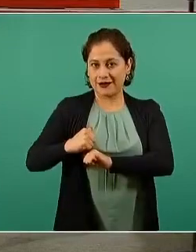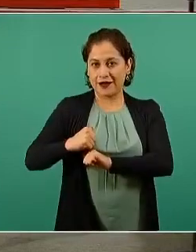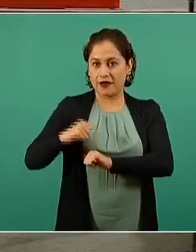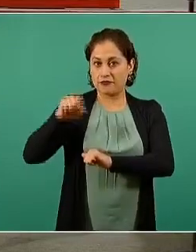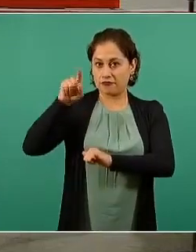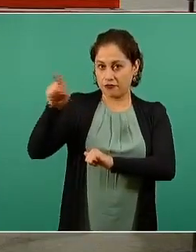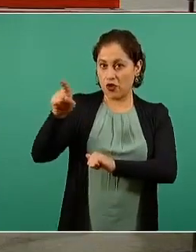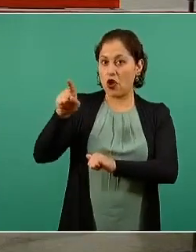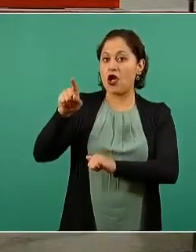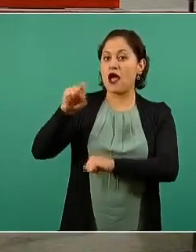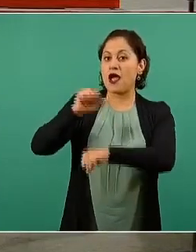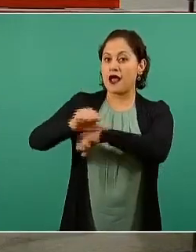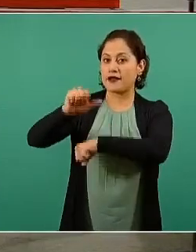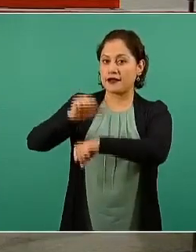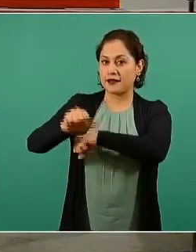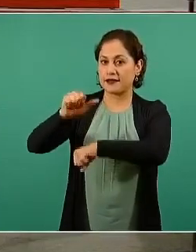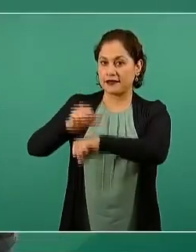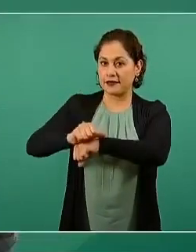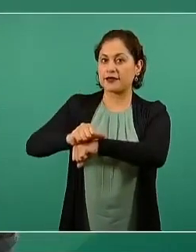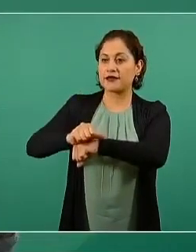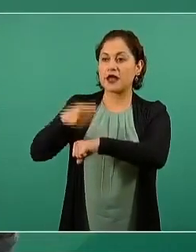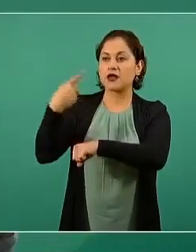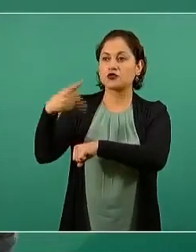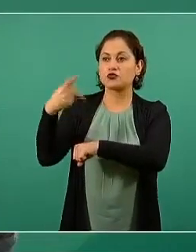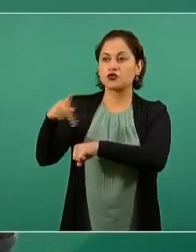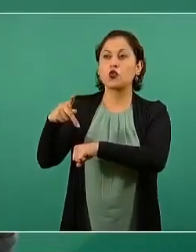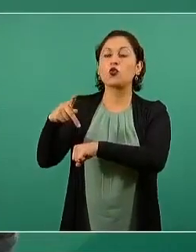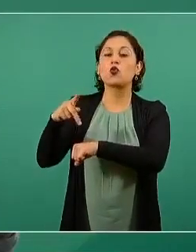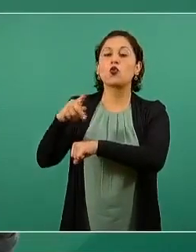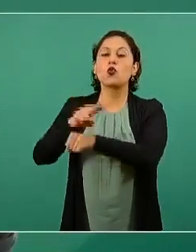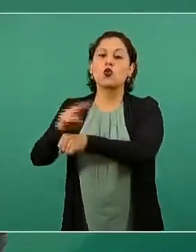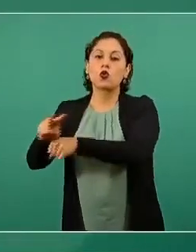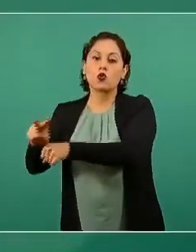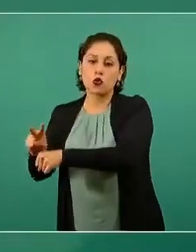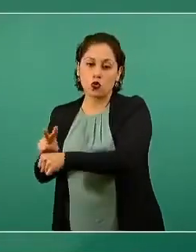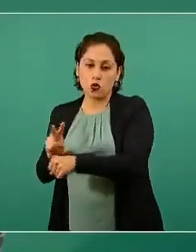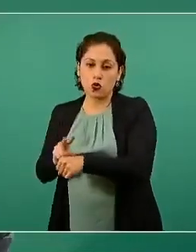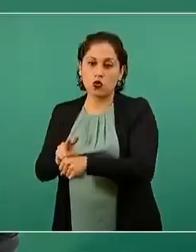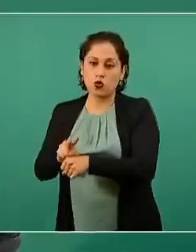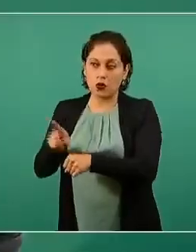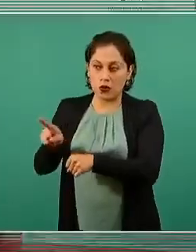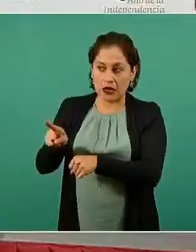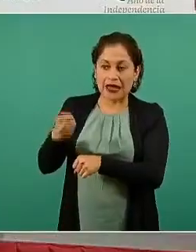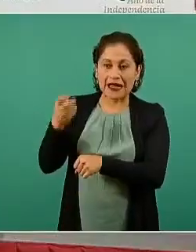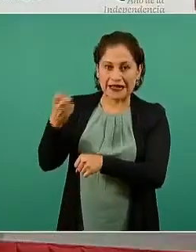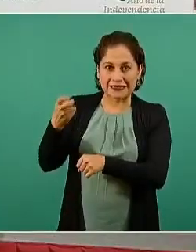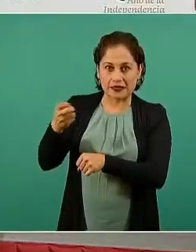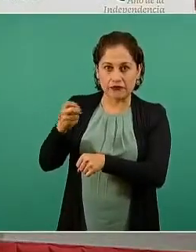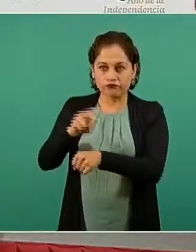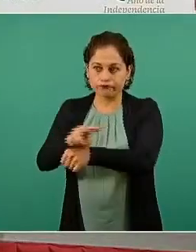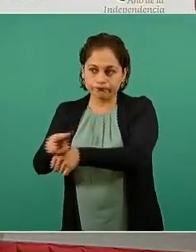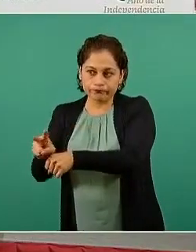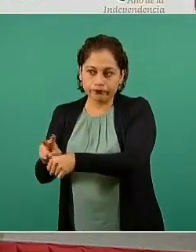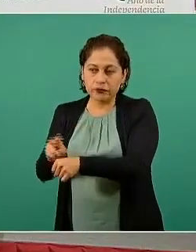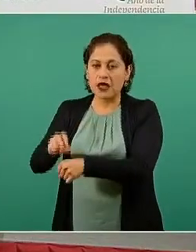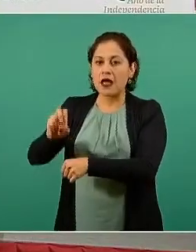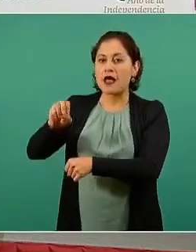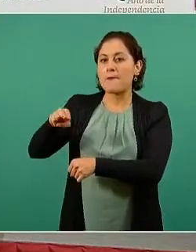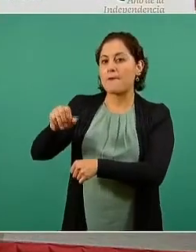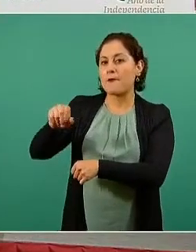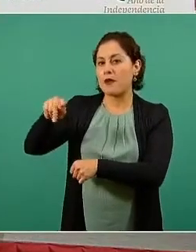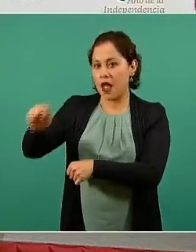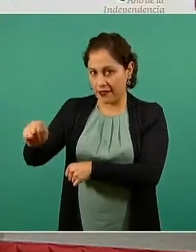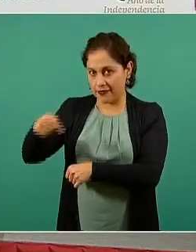en Argentina, que es la Agencia Nacional de Medicamentos y Tecnología de la Salud, ANMAT,